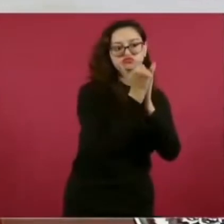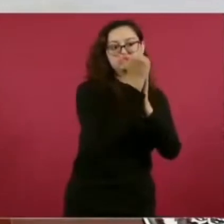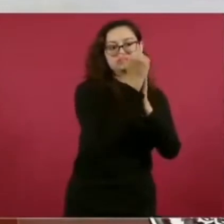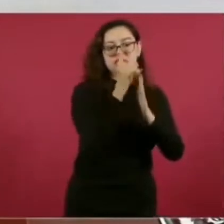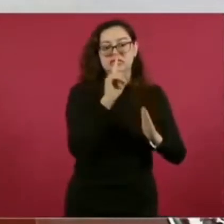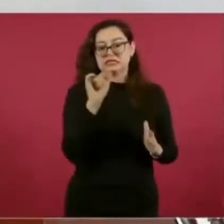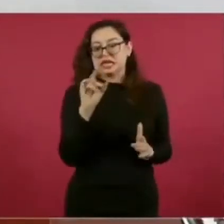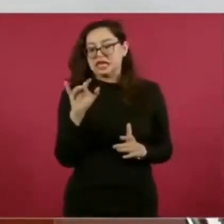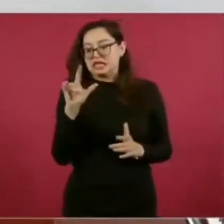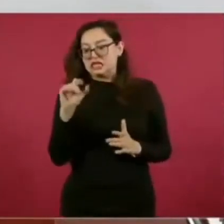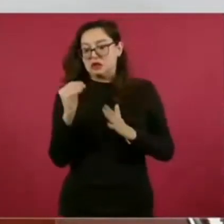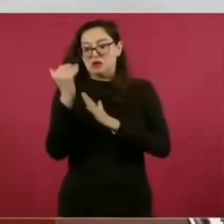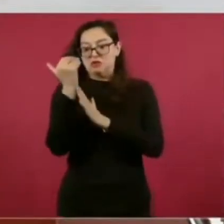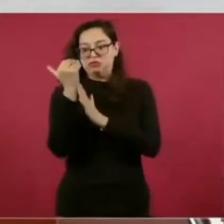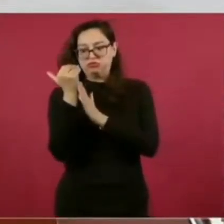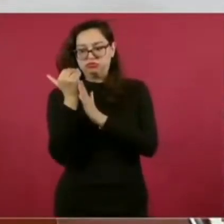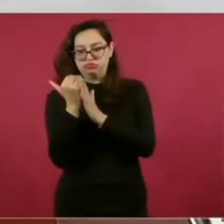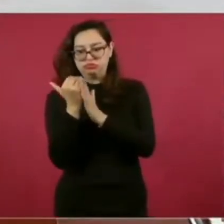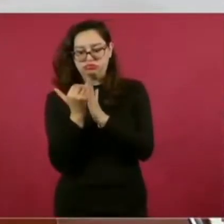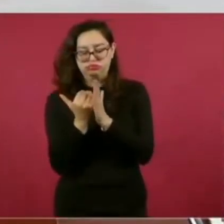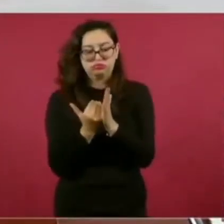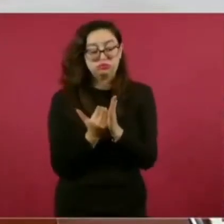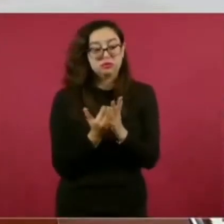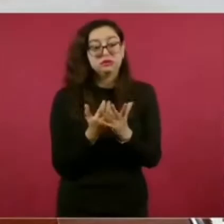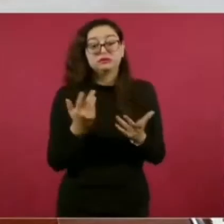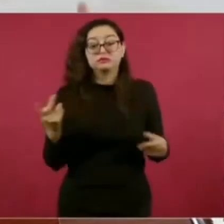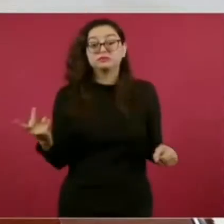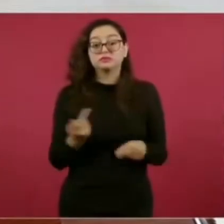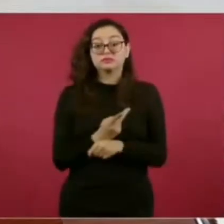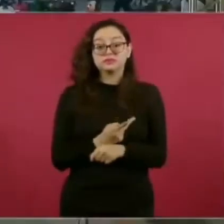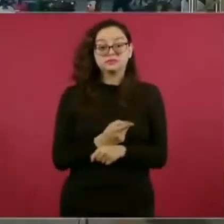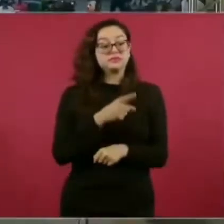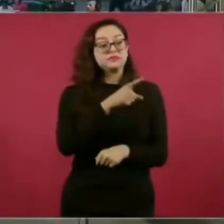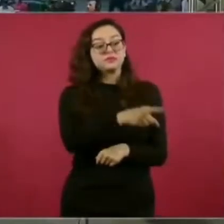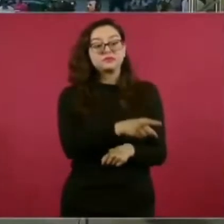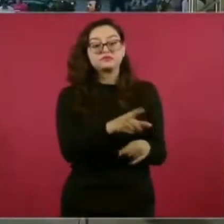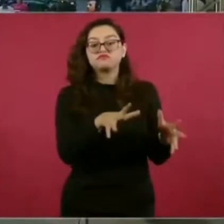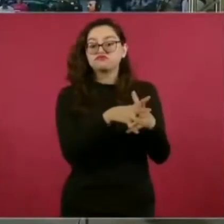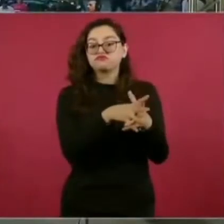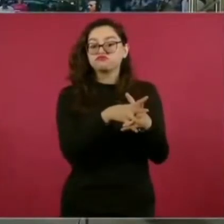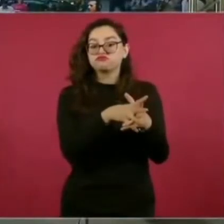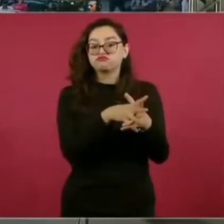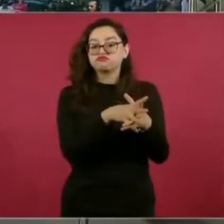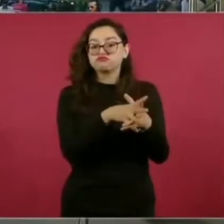Y con toda la propaganda y con todo el dinero del Estado,